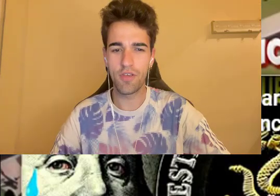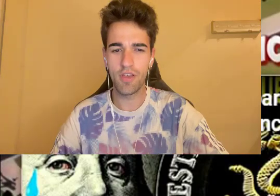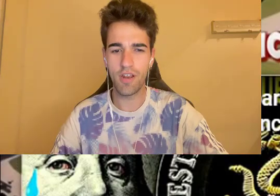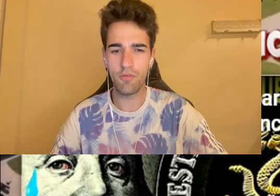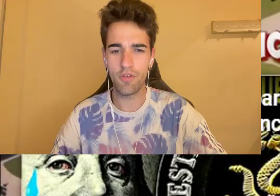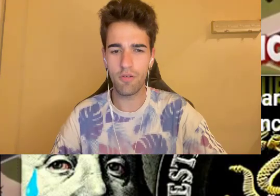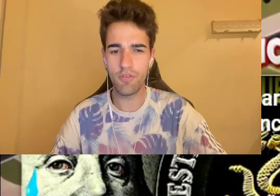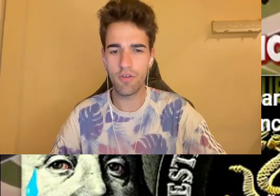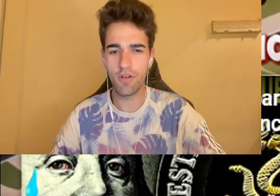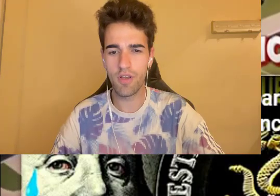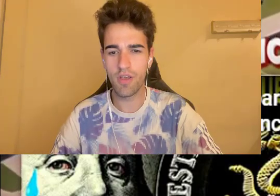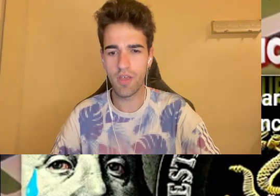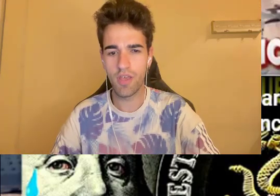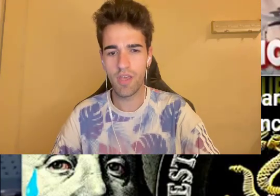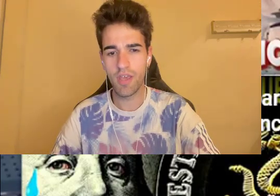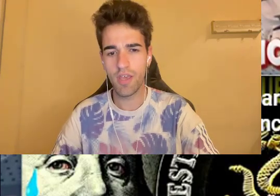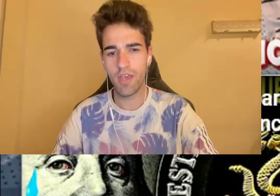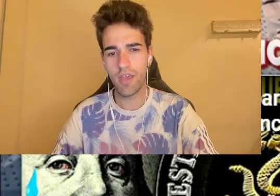Uy, el audio, el audio.